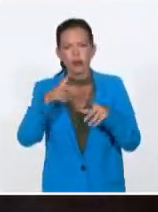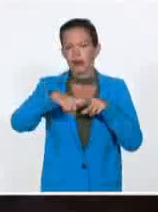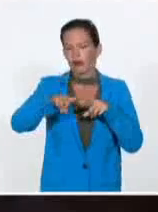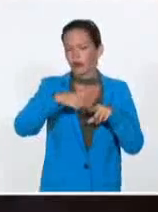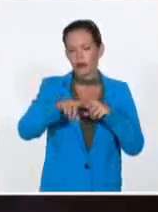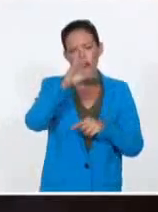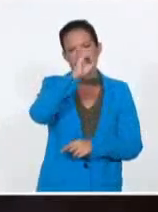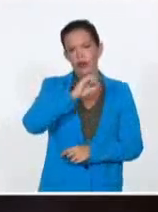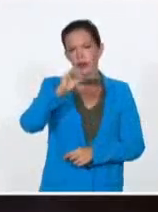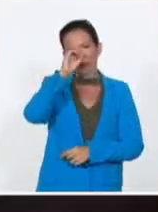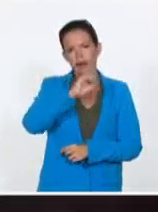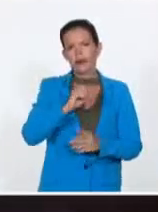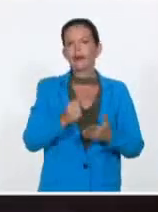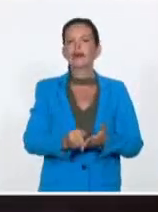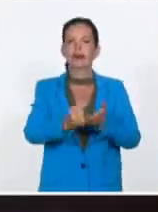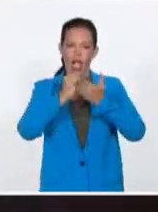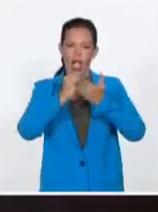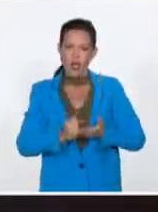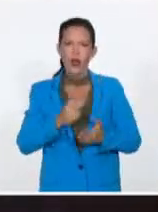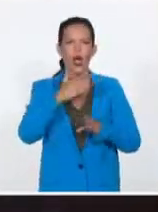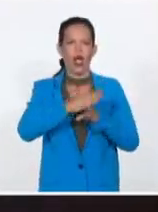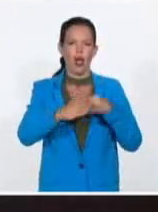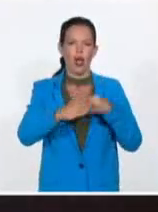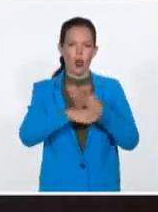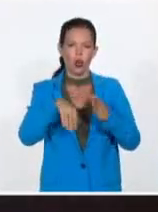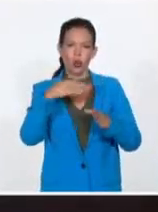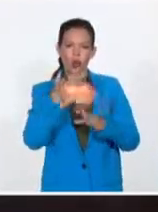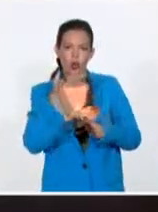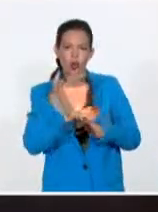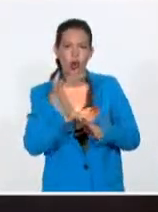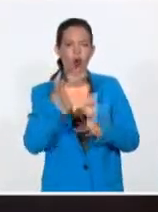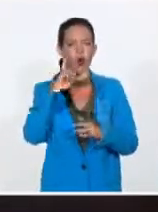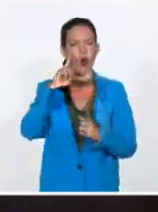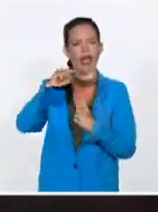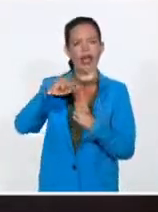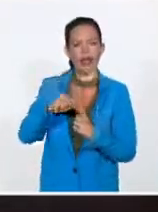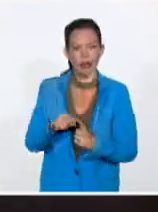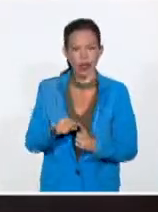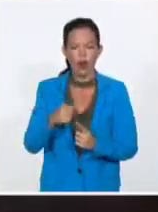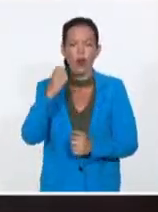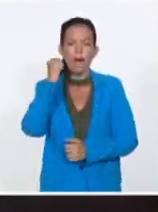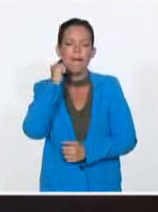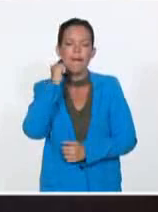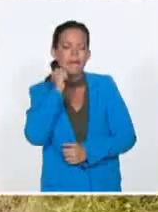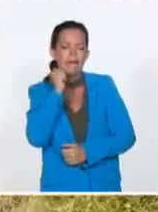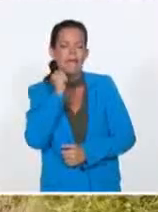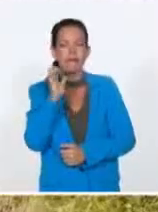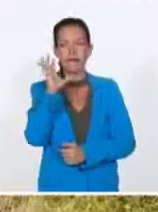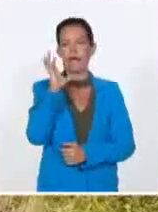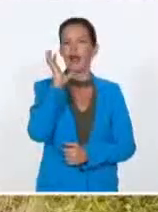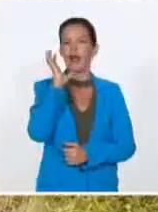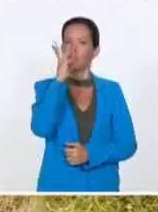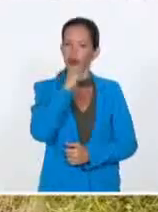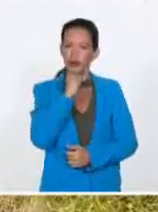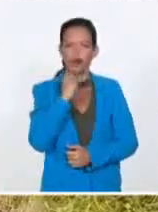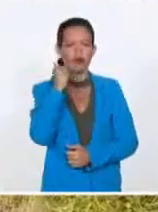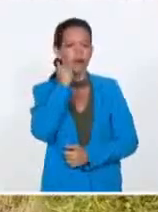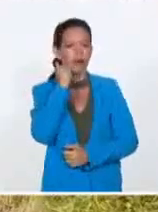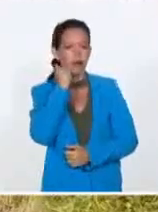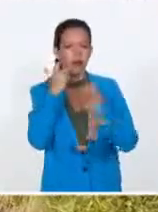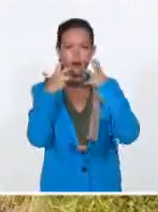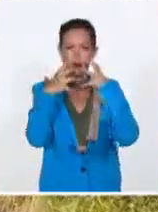que intervienen acá en esta construcción, que va a ser una de las obras más importantes para la entrega de